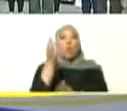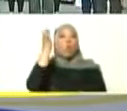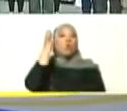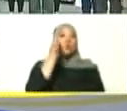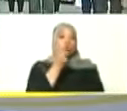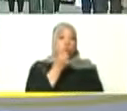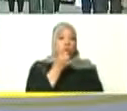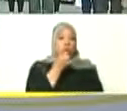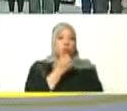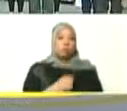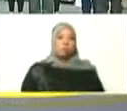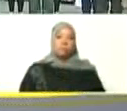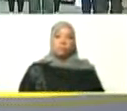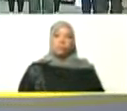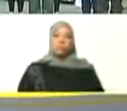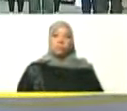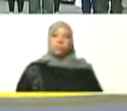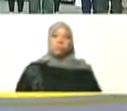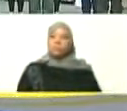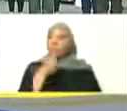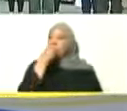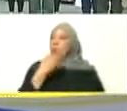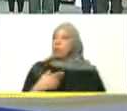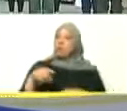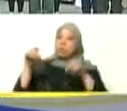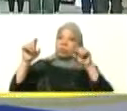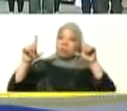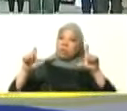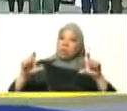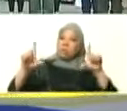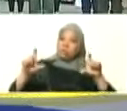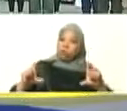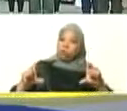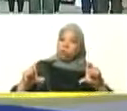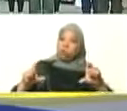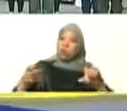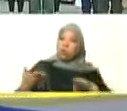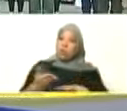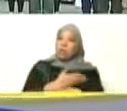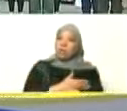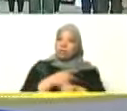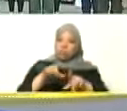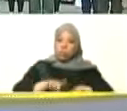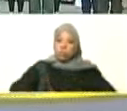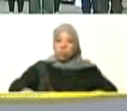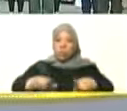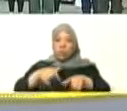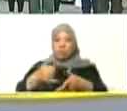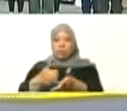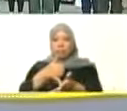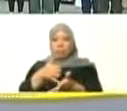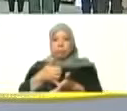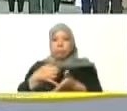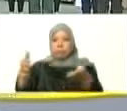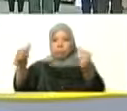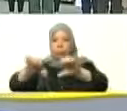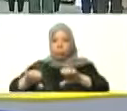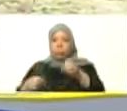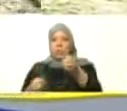José de Sucre, bueno, las imágenes que pasaron, la cancha estaba tapiada en